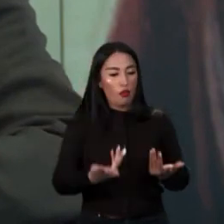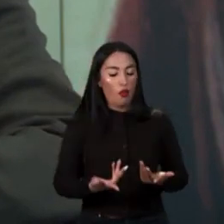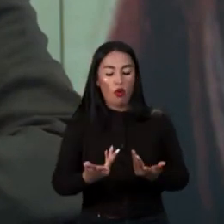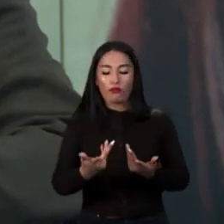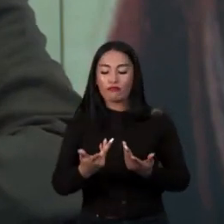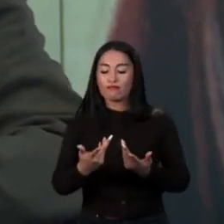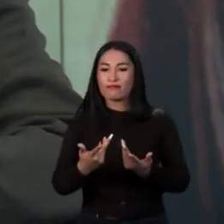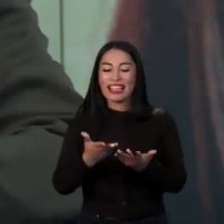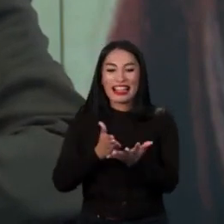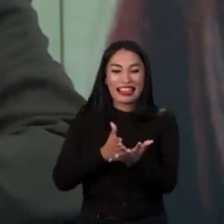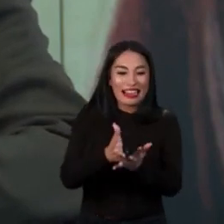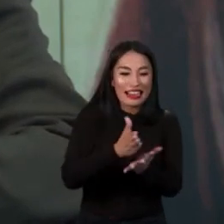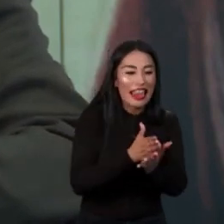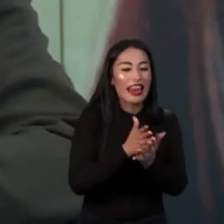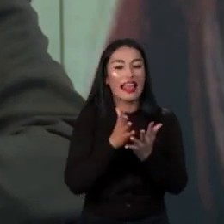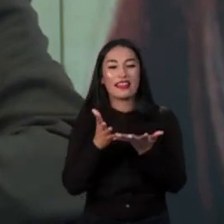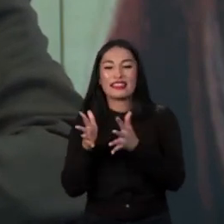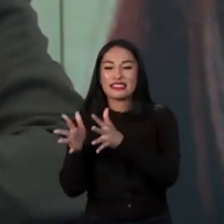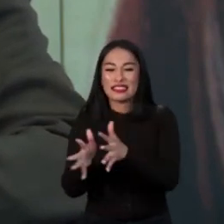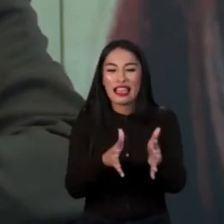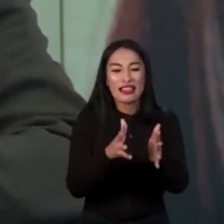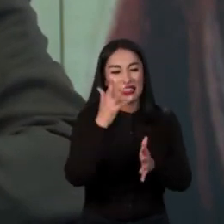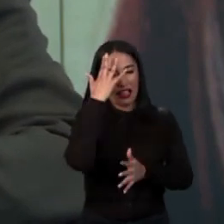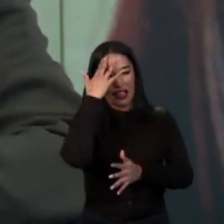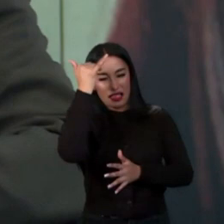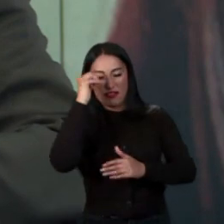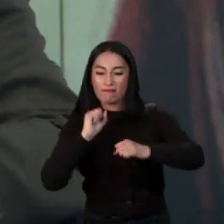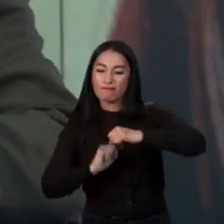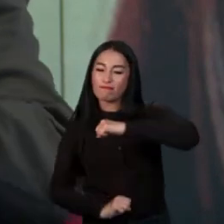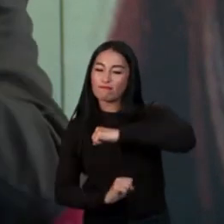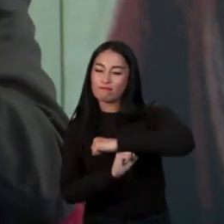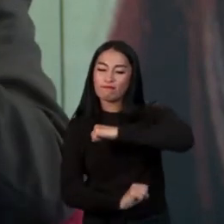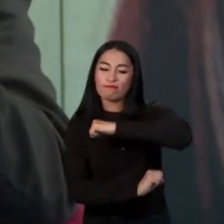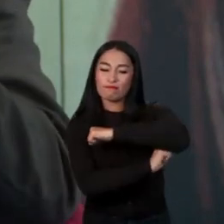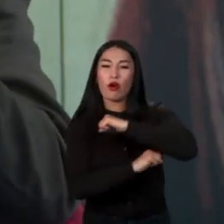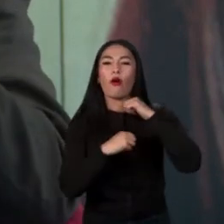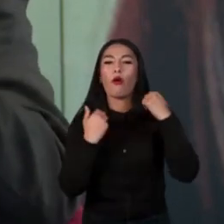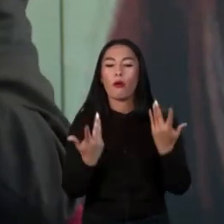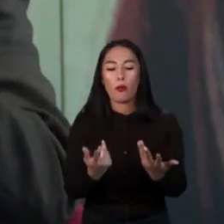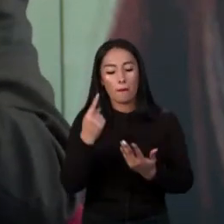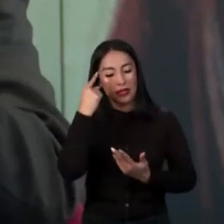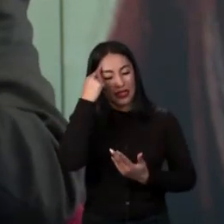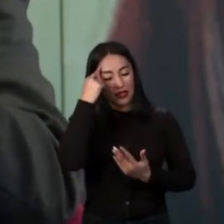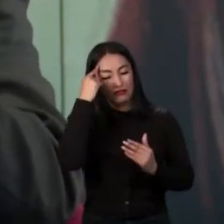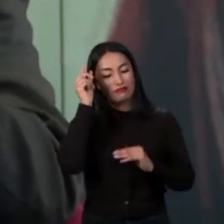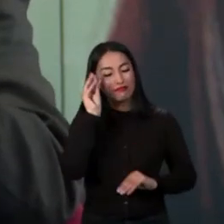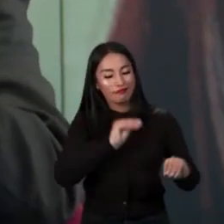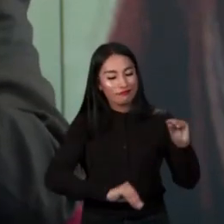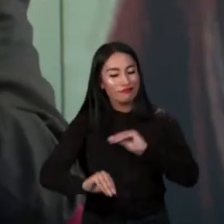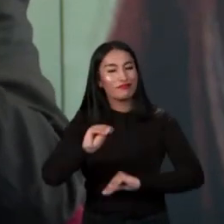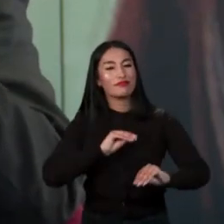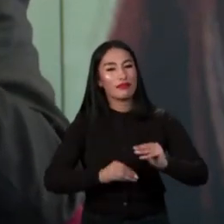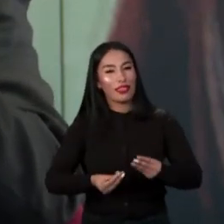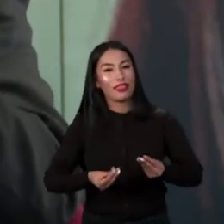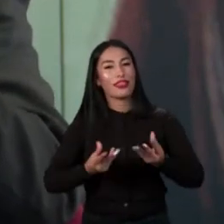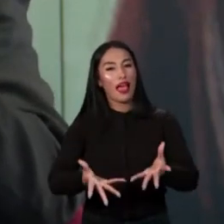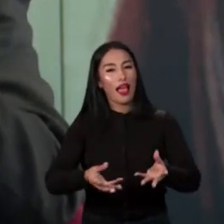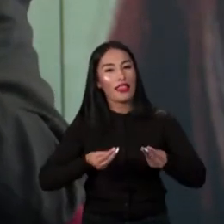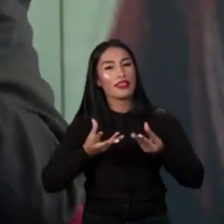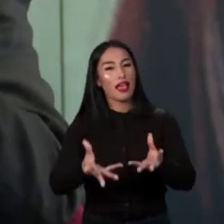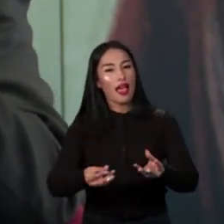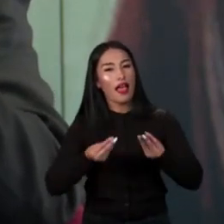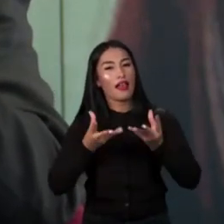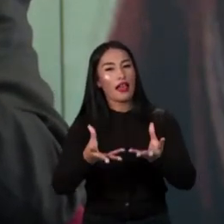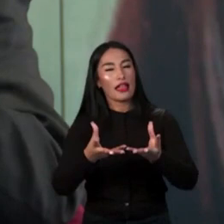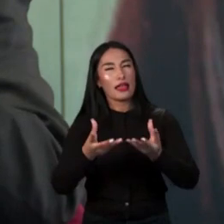académica, haciendo esta lectura muy atenta del entorno y del contexto, identificando con precisión qué es lo que la sociedad